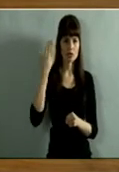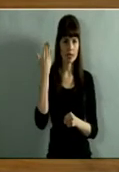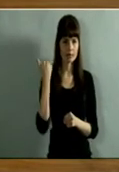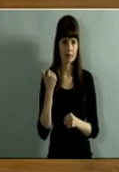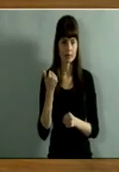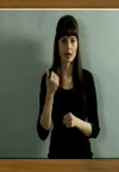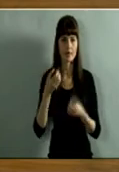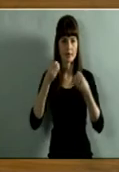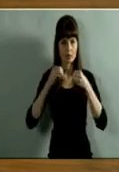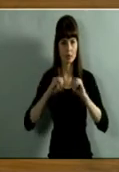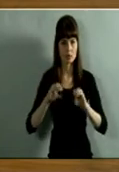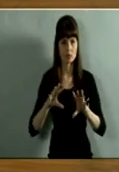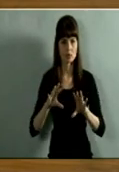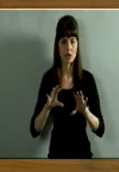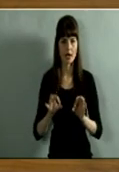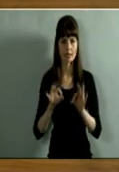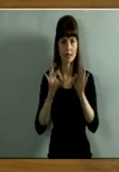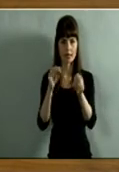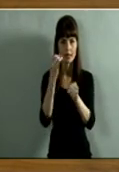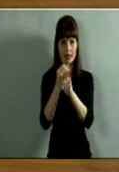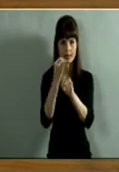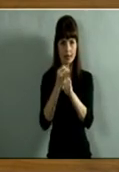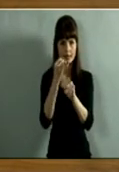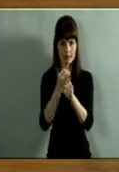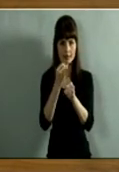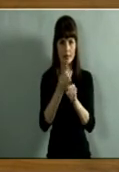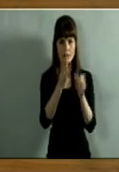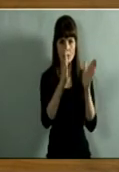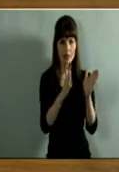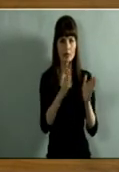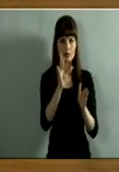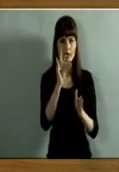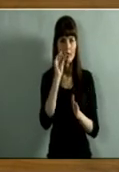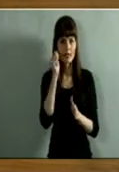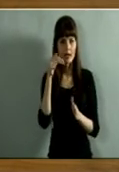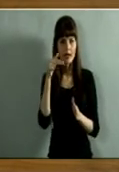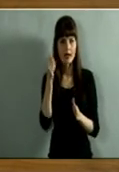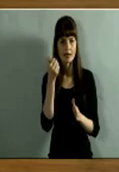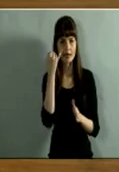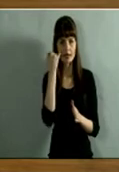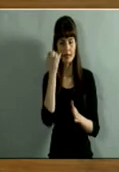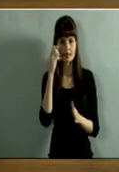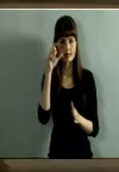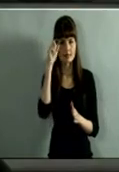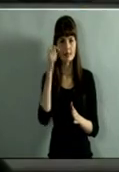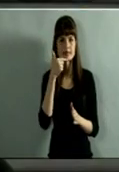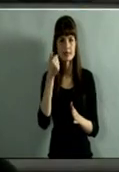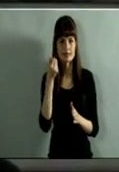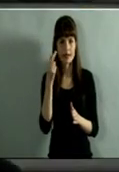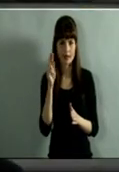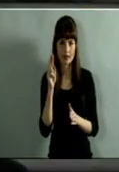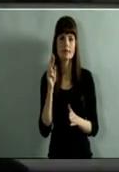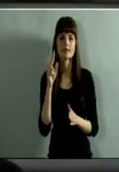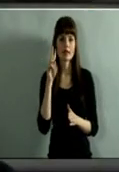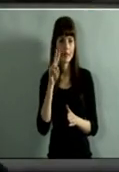y empecé a ver que en esta iglesia había un mover distinto, se veían milagros.